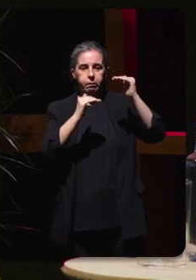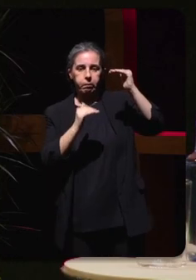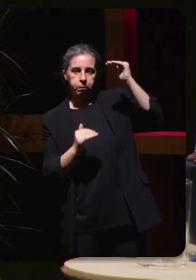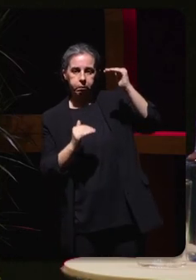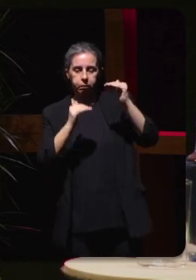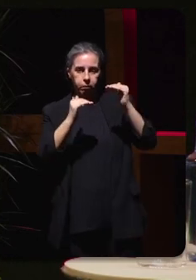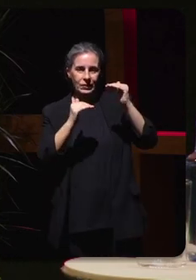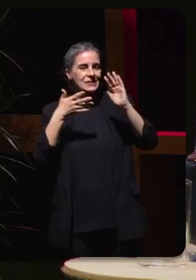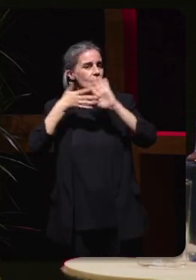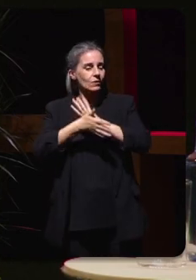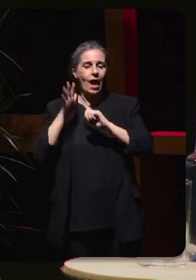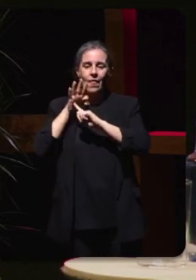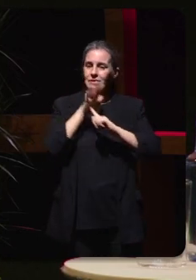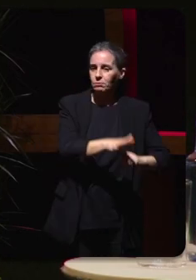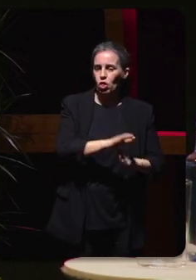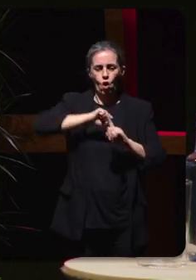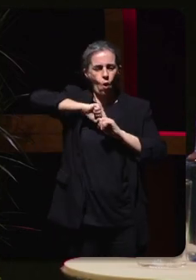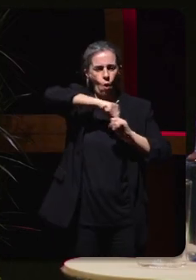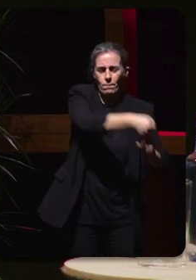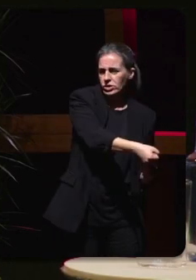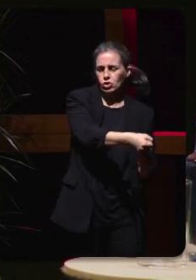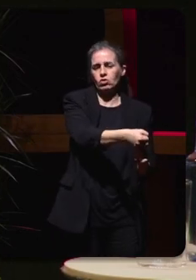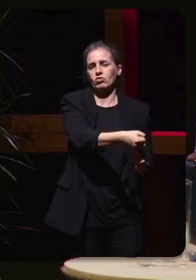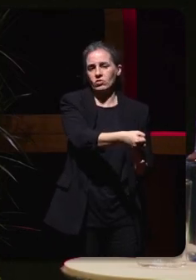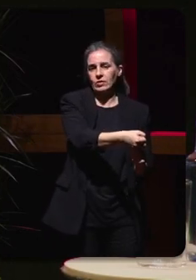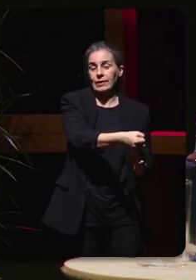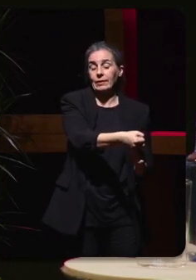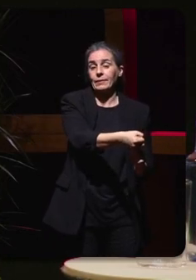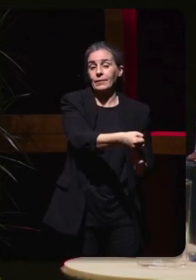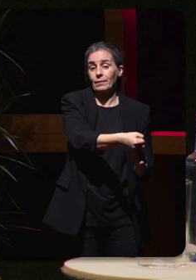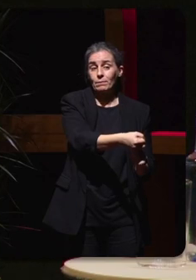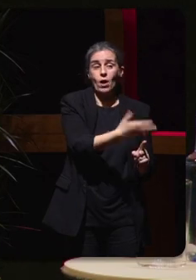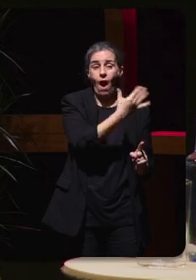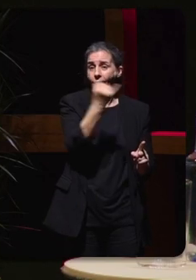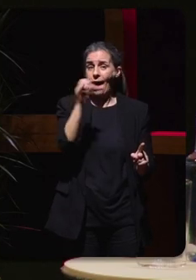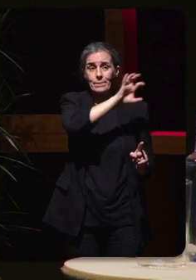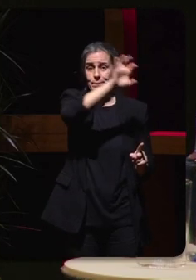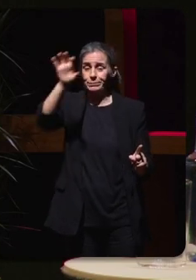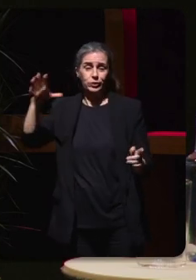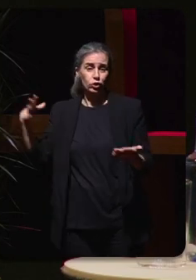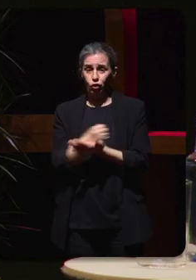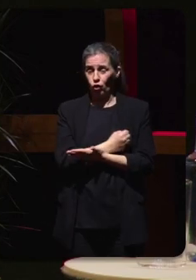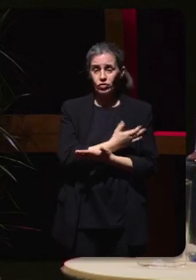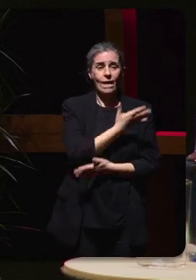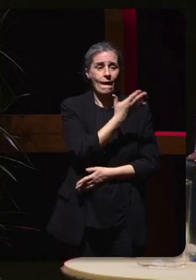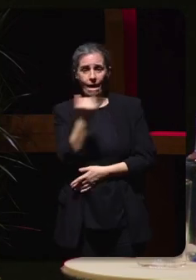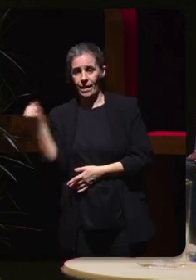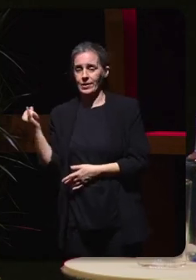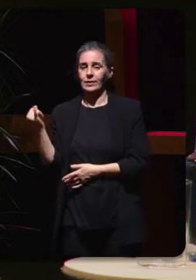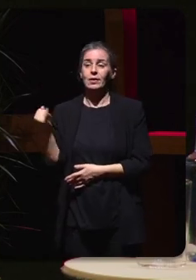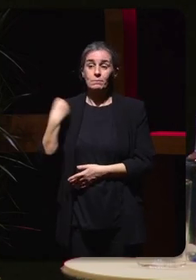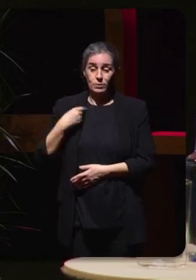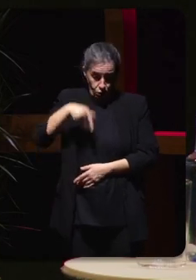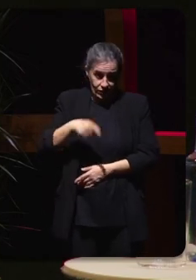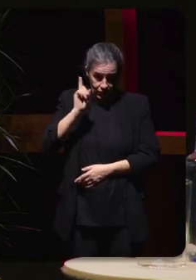significa discriminación, opresión y represión, ¿no? Pues está presente en todas partes y, como hemos venido viendo estos días, pues también aquí,